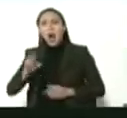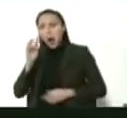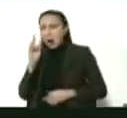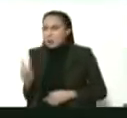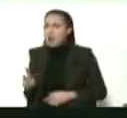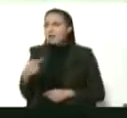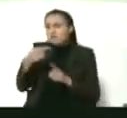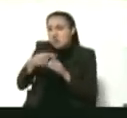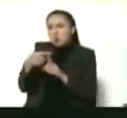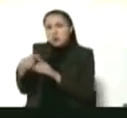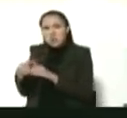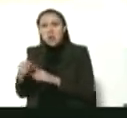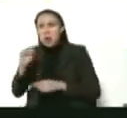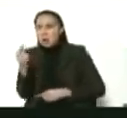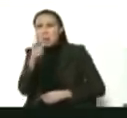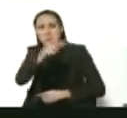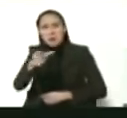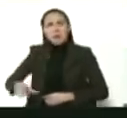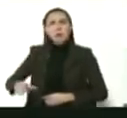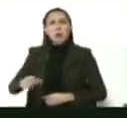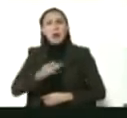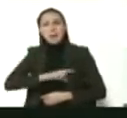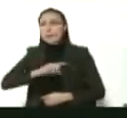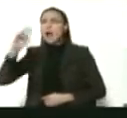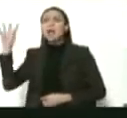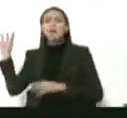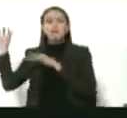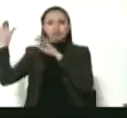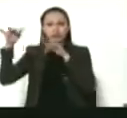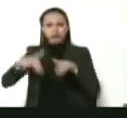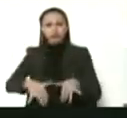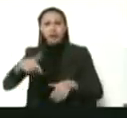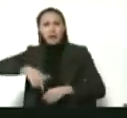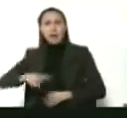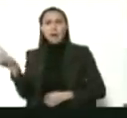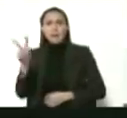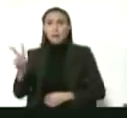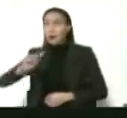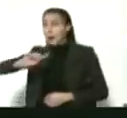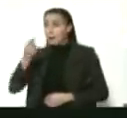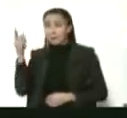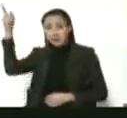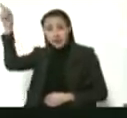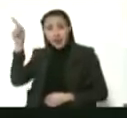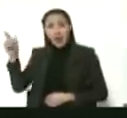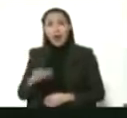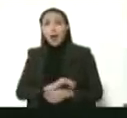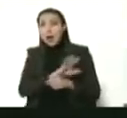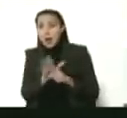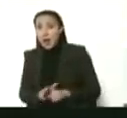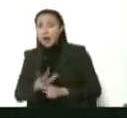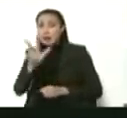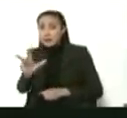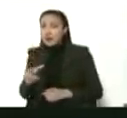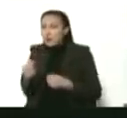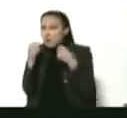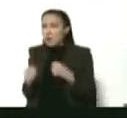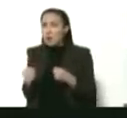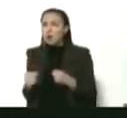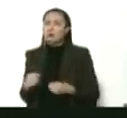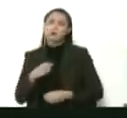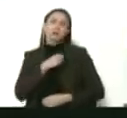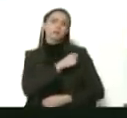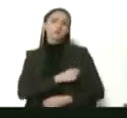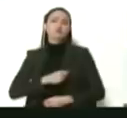casos. Llegaron de España. España estaba viviendo la primera ola, ya España va por la tercera ola,